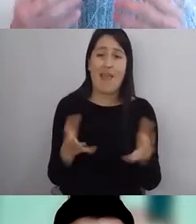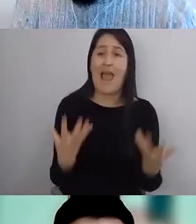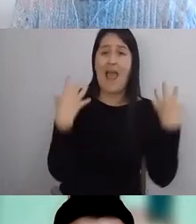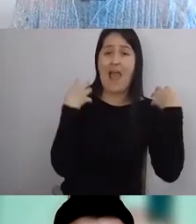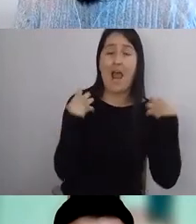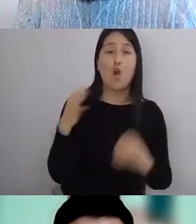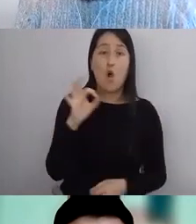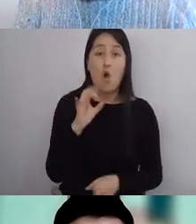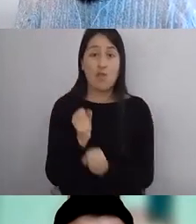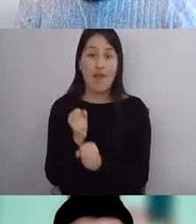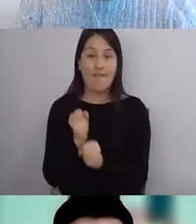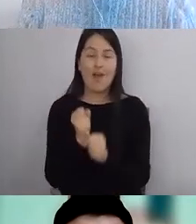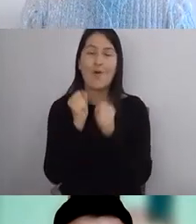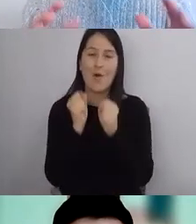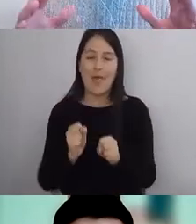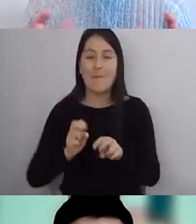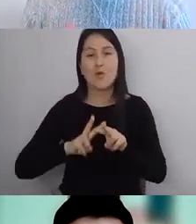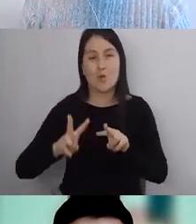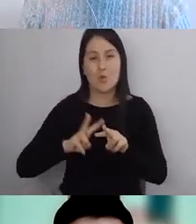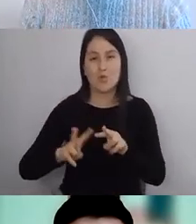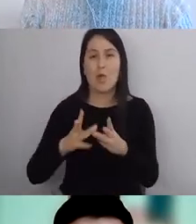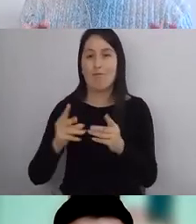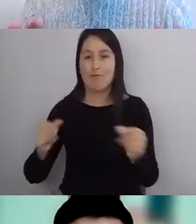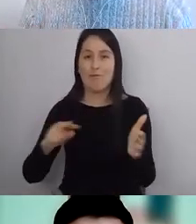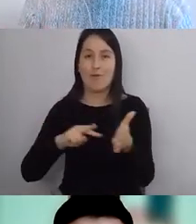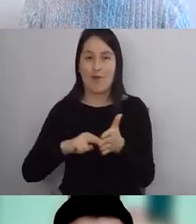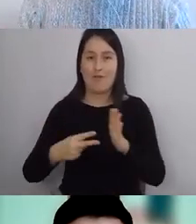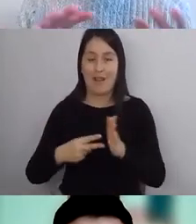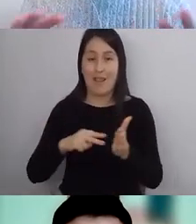podamos resolver problemas, ¿ya? Entonces,